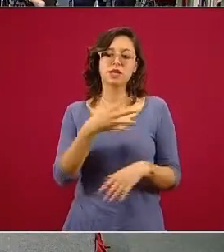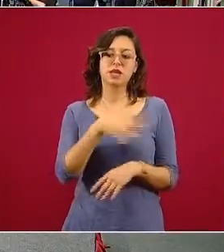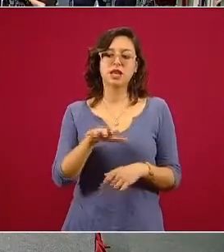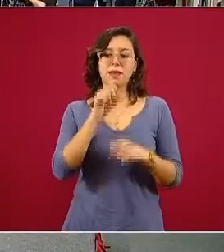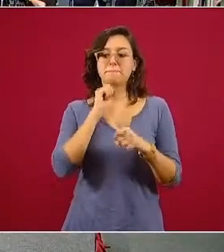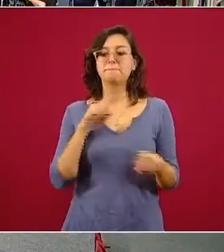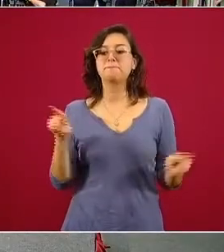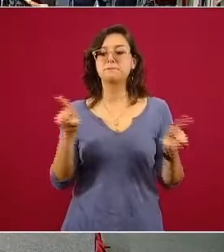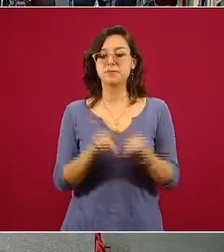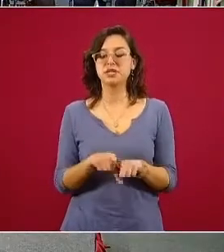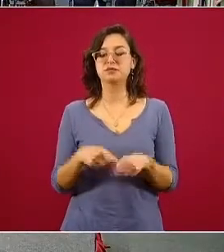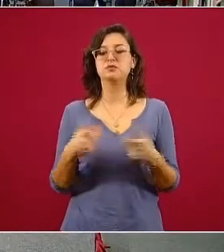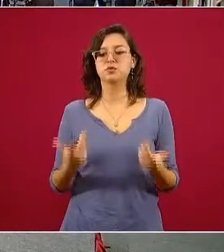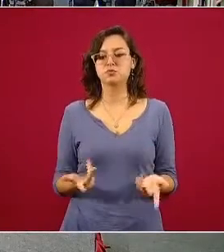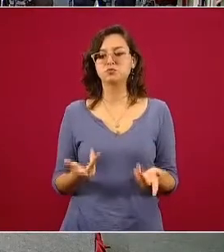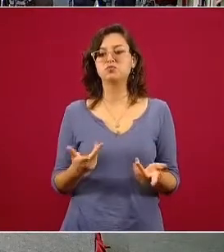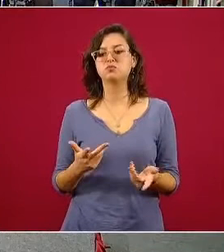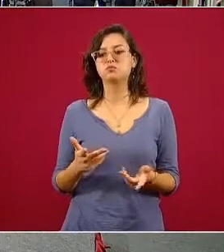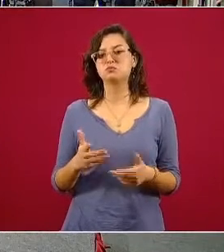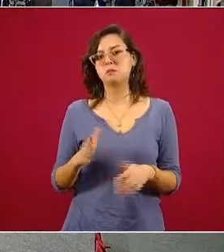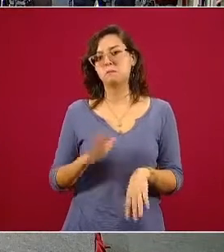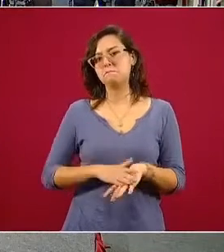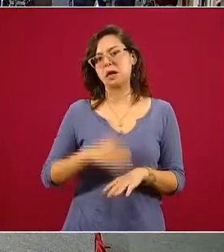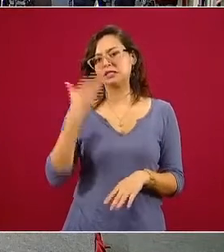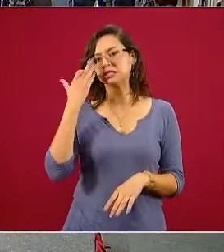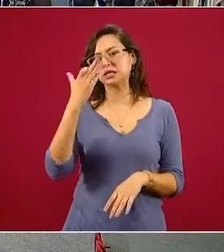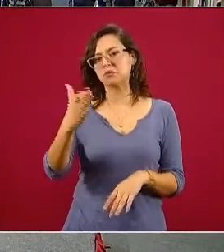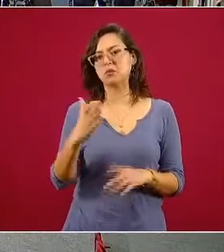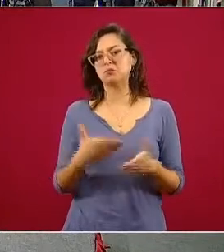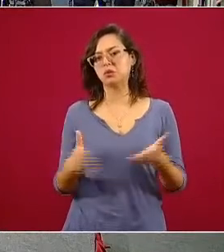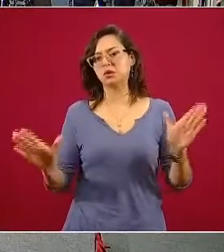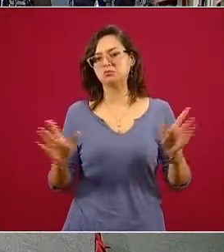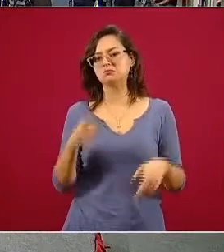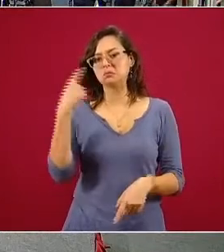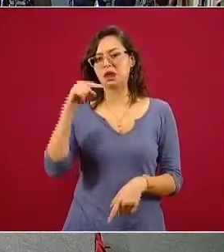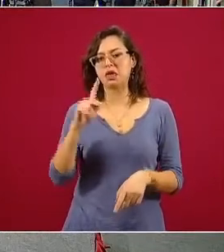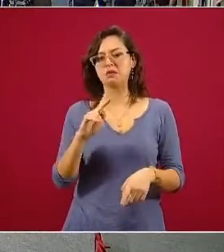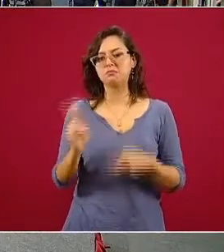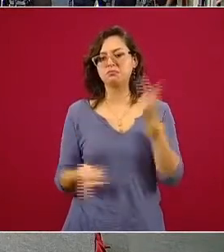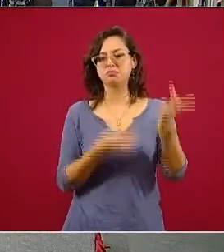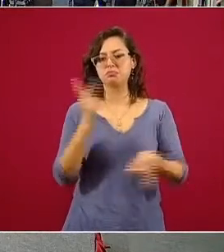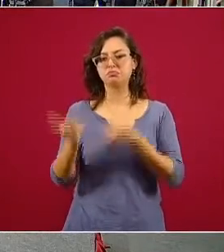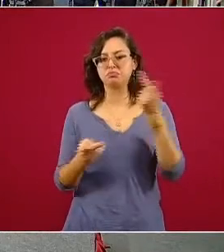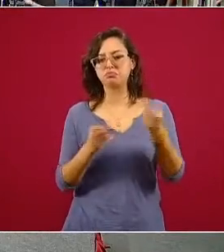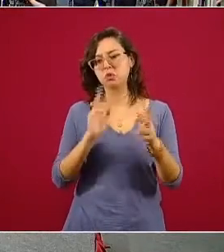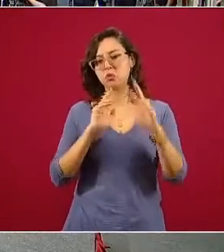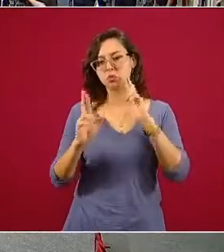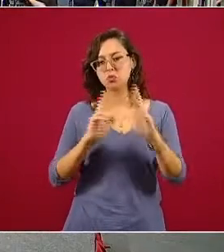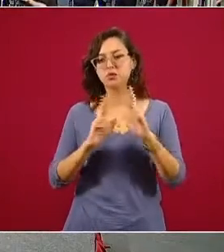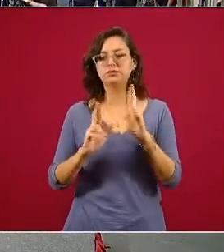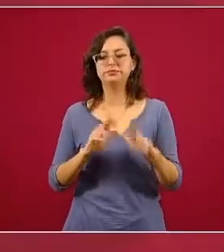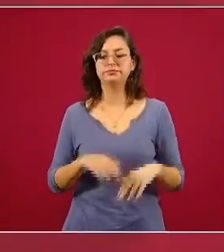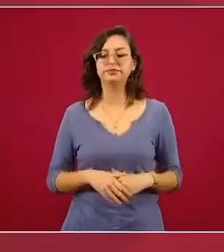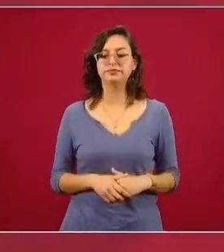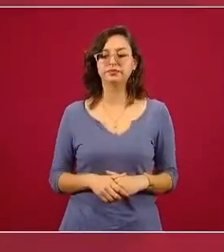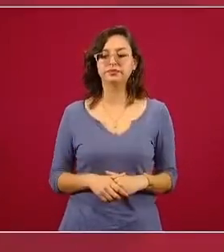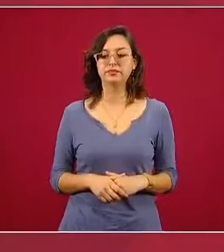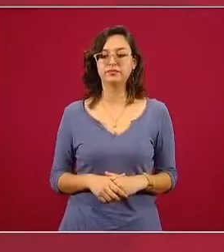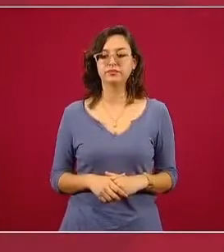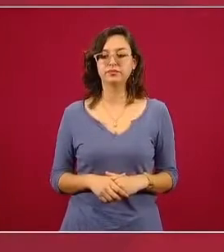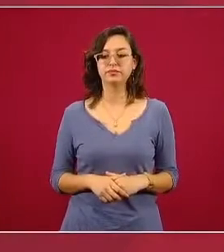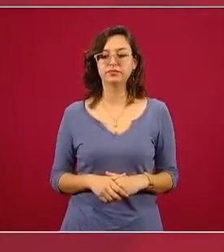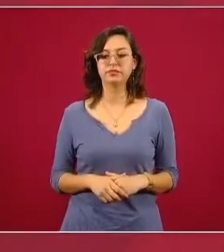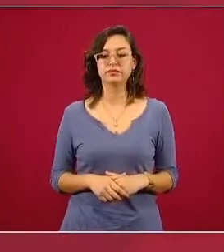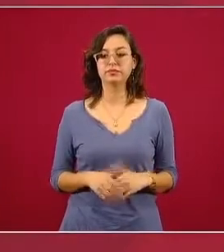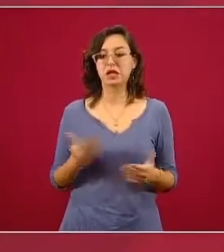vamos a tener un espacio más amplio para resolver preguntas y respuestas, dar respuesta a las preguntas que hayan quedado